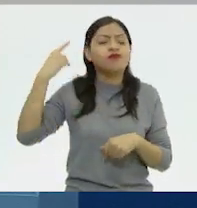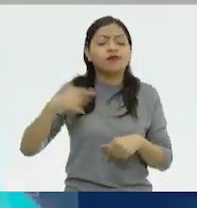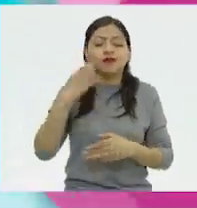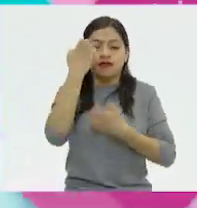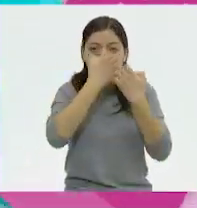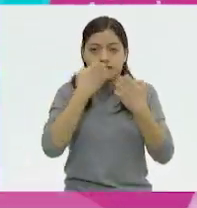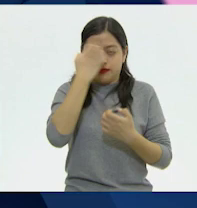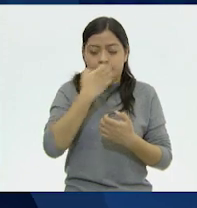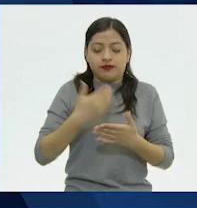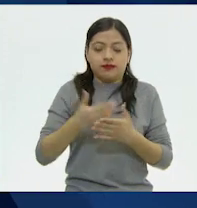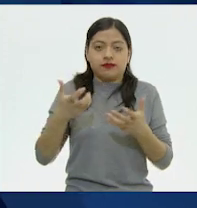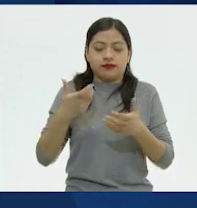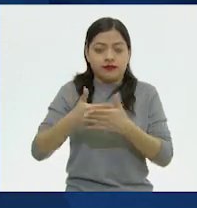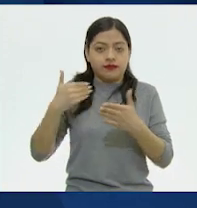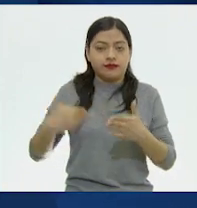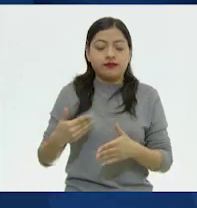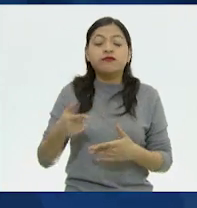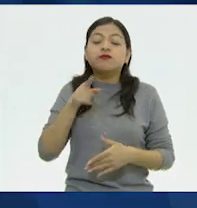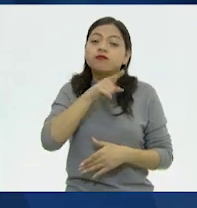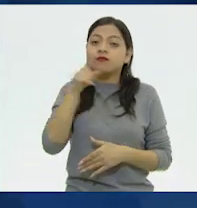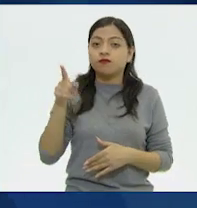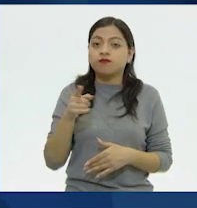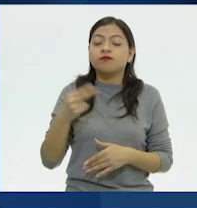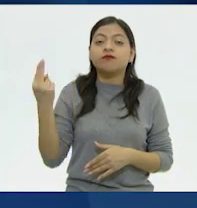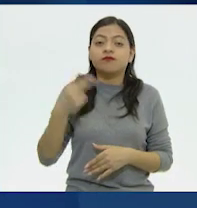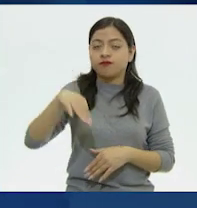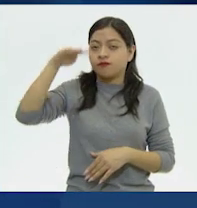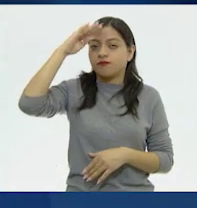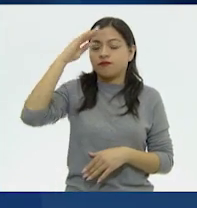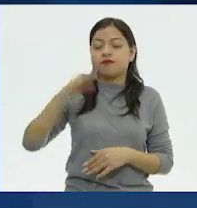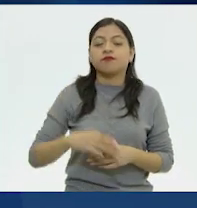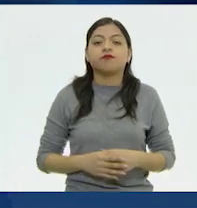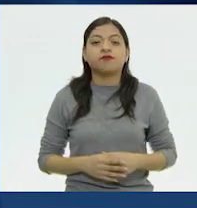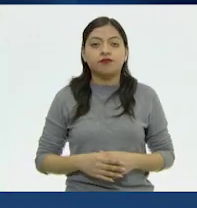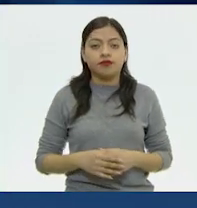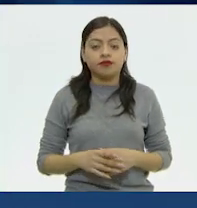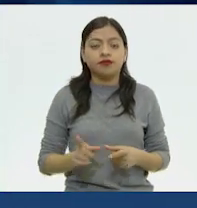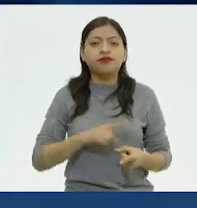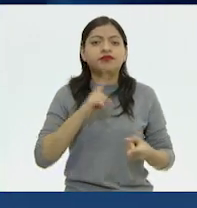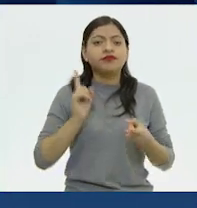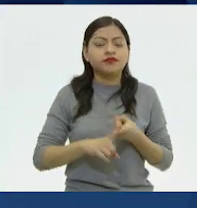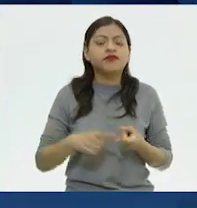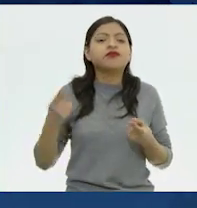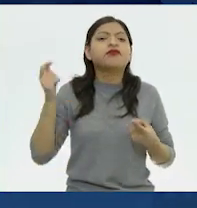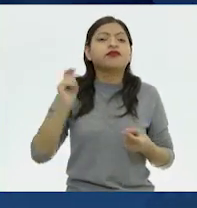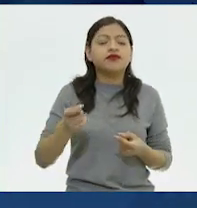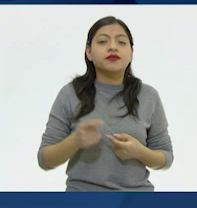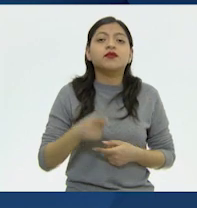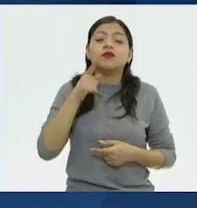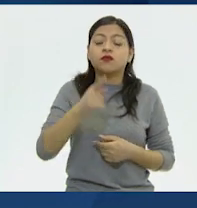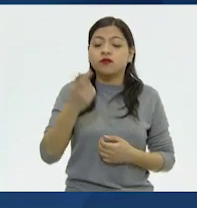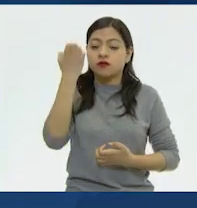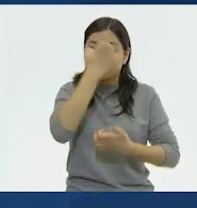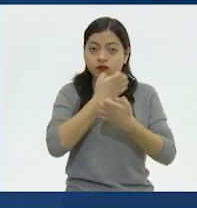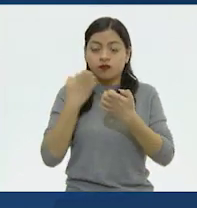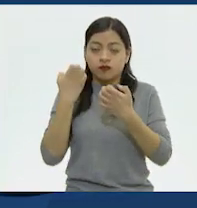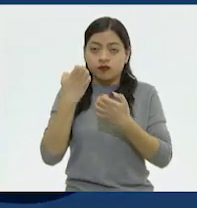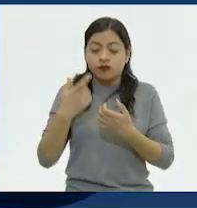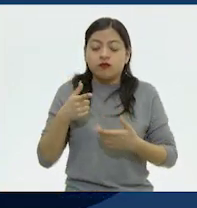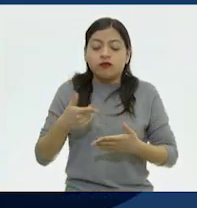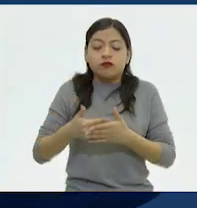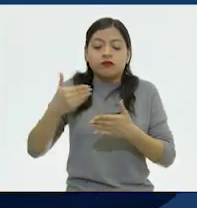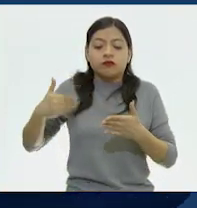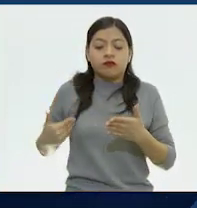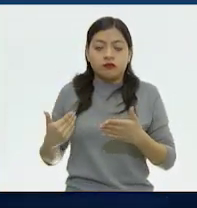examen. Lo primero que deben de tener en cuenta es que requieren presentar un examen o estudiar para alguna